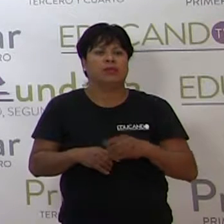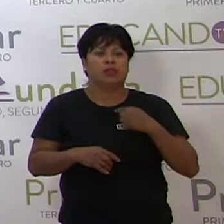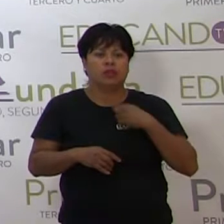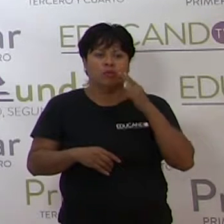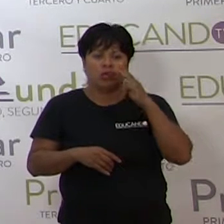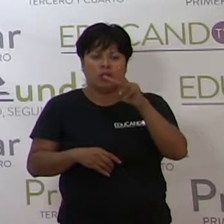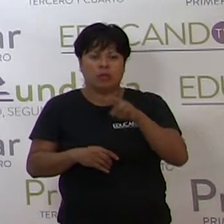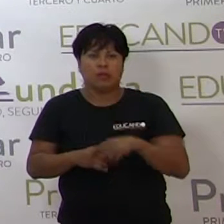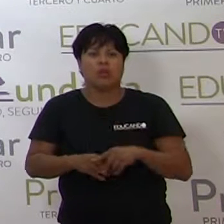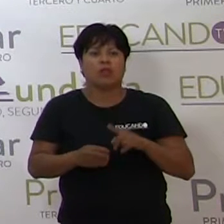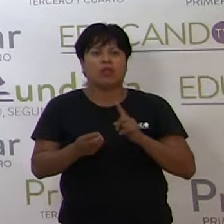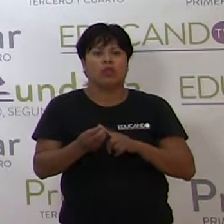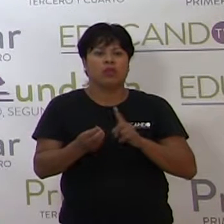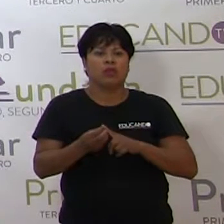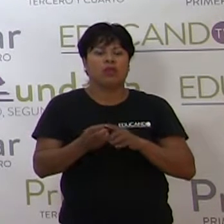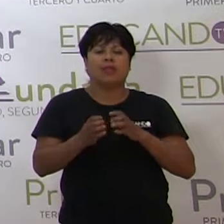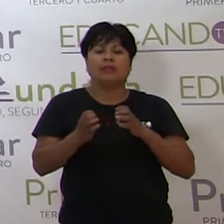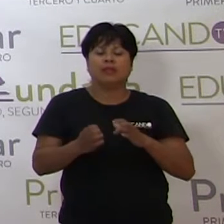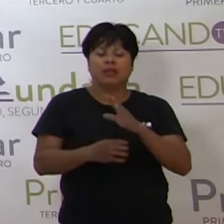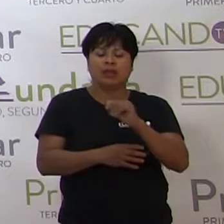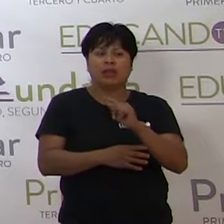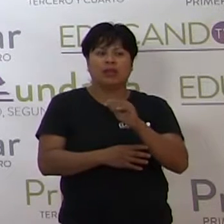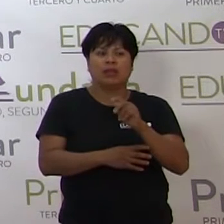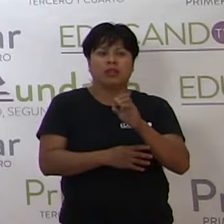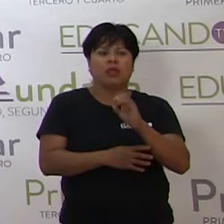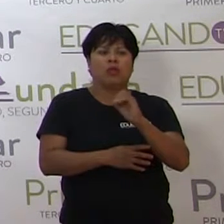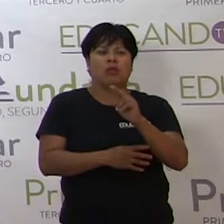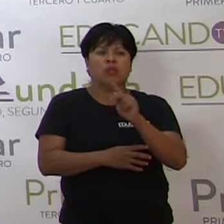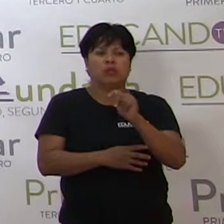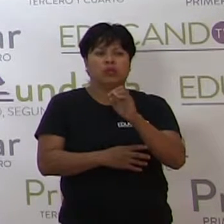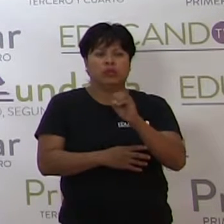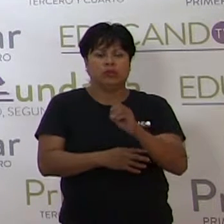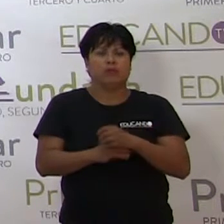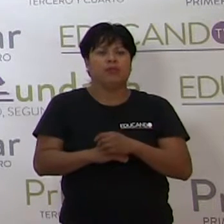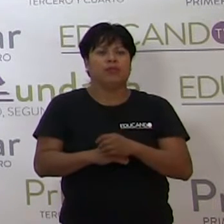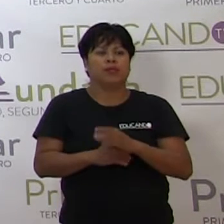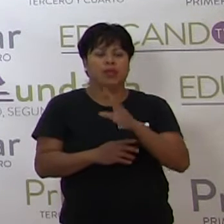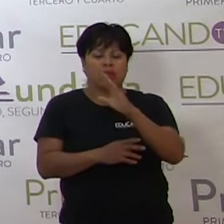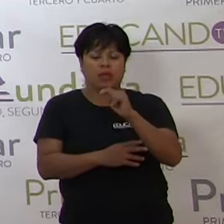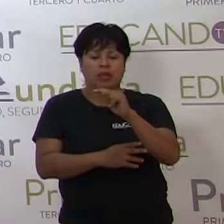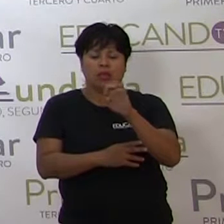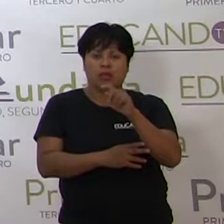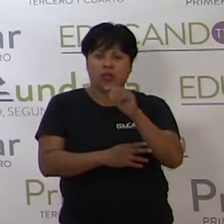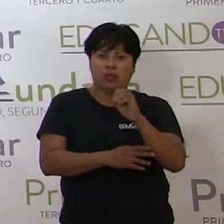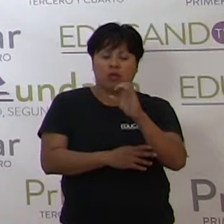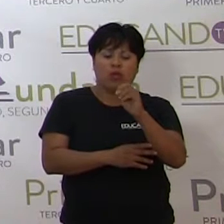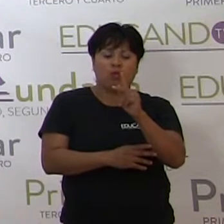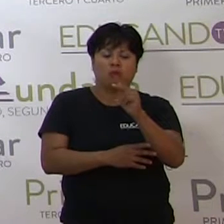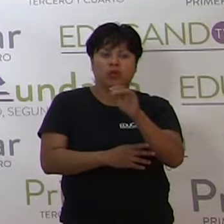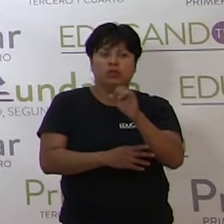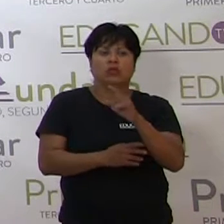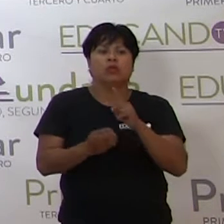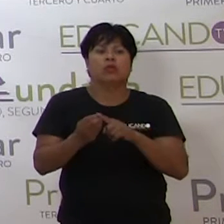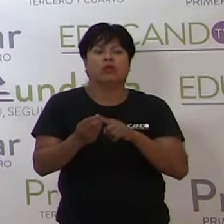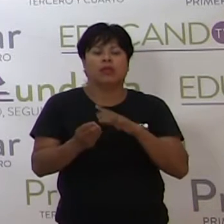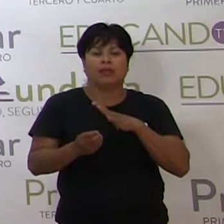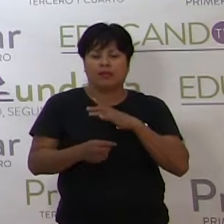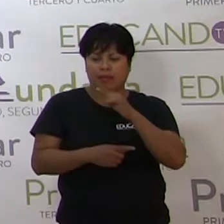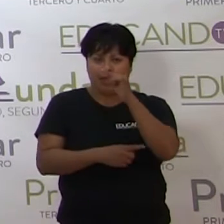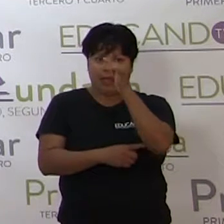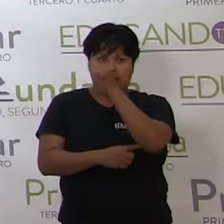identificar dónde está cateto opuesto. Cateto opuesto se encuentra